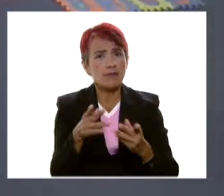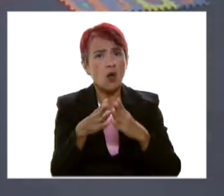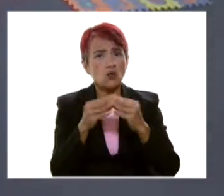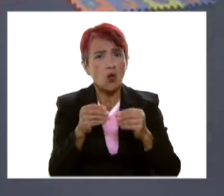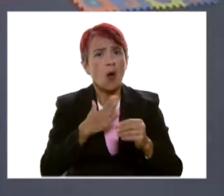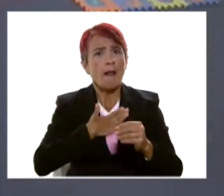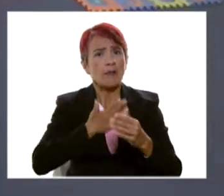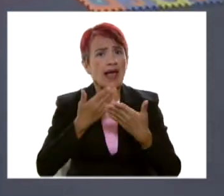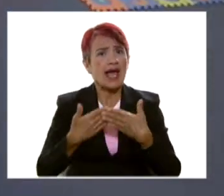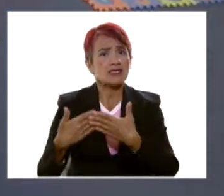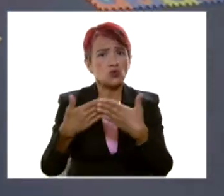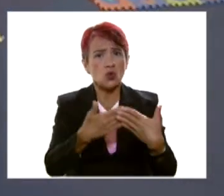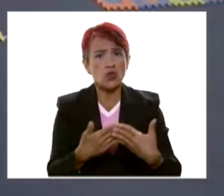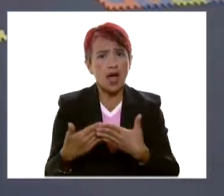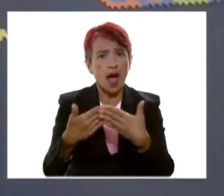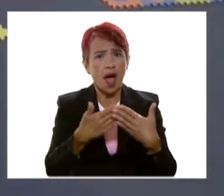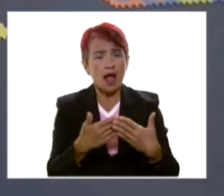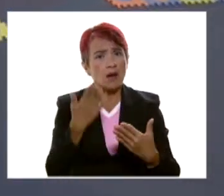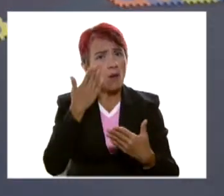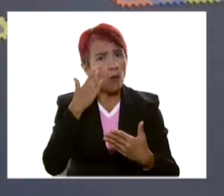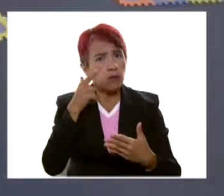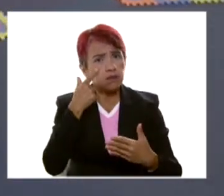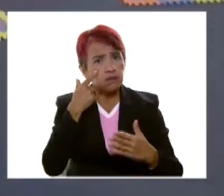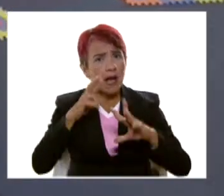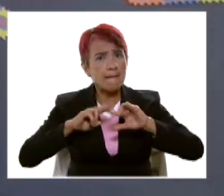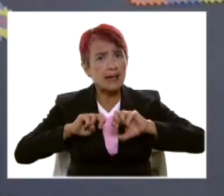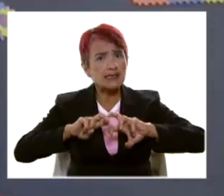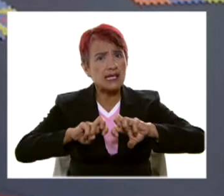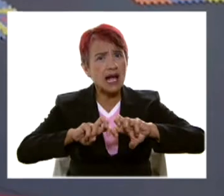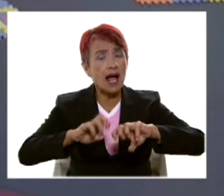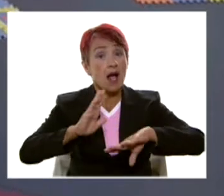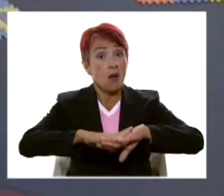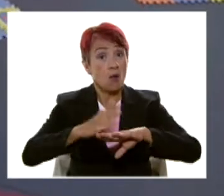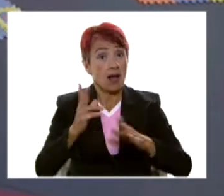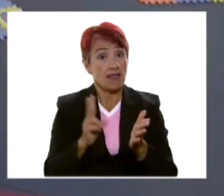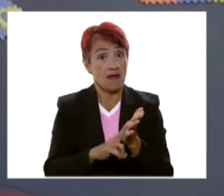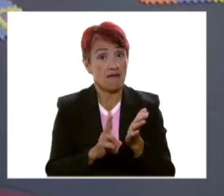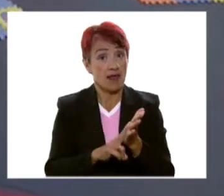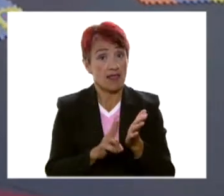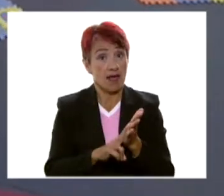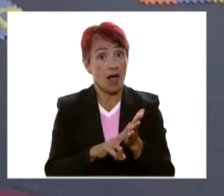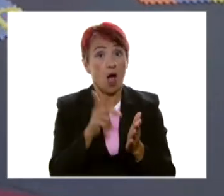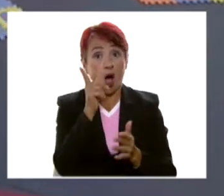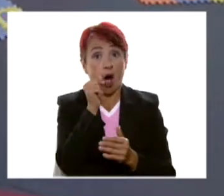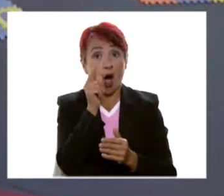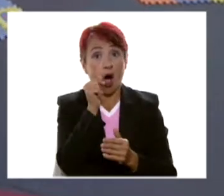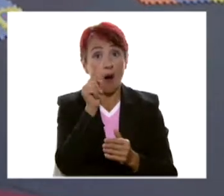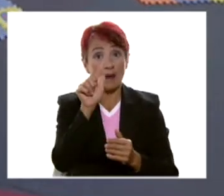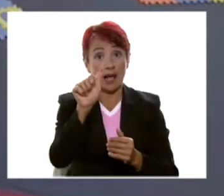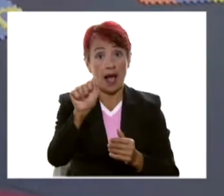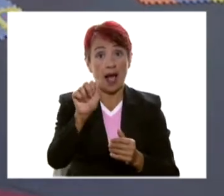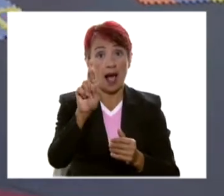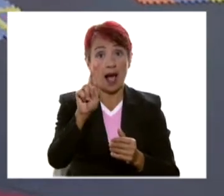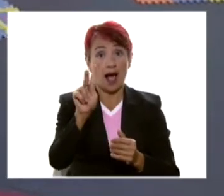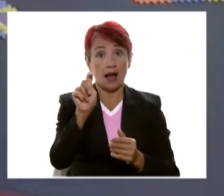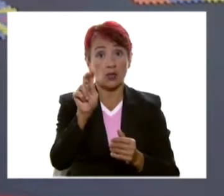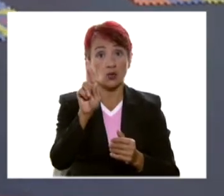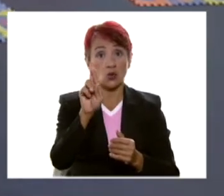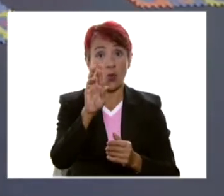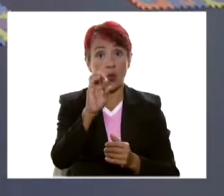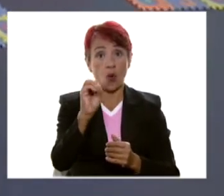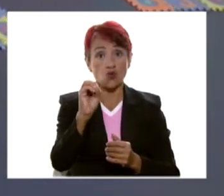puedas estudiarlo, a que puedas investigarlo, porque sin duda que Arturo Uslar Pietri en vida